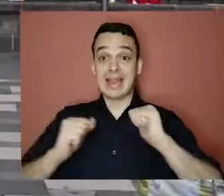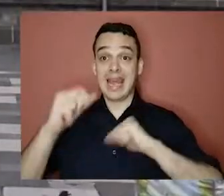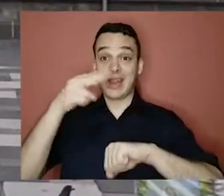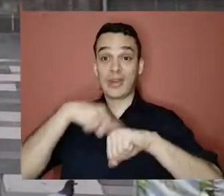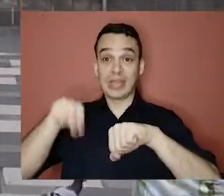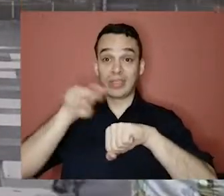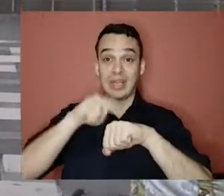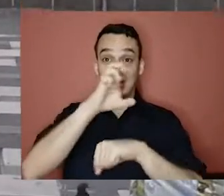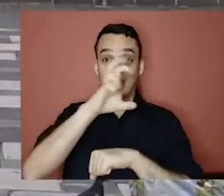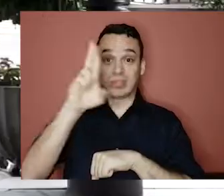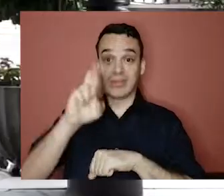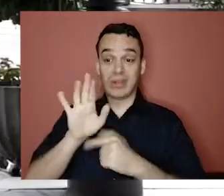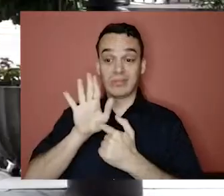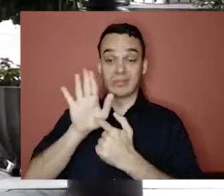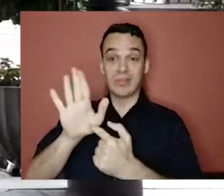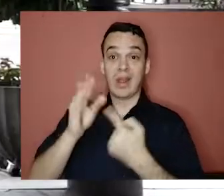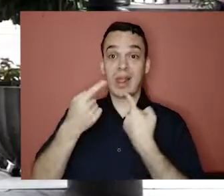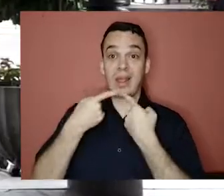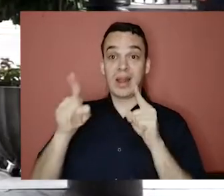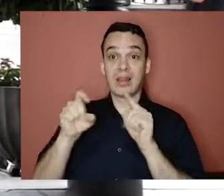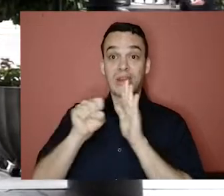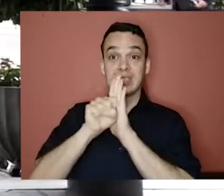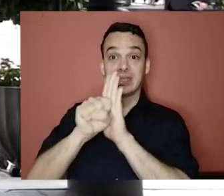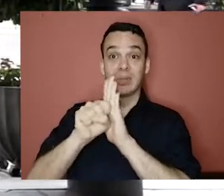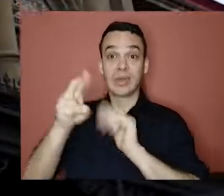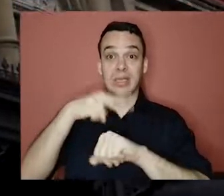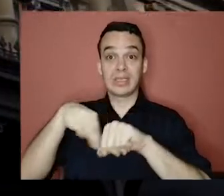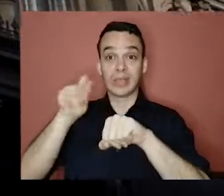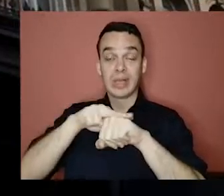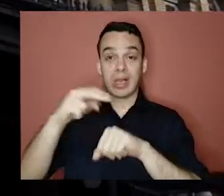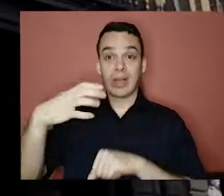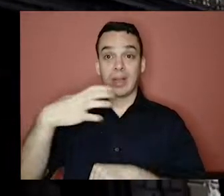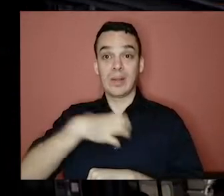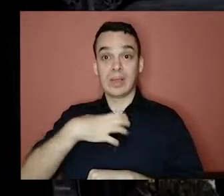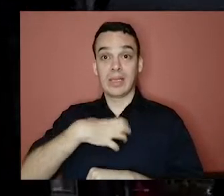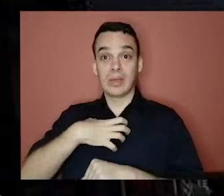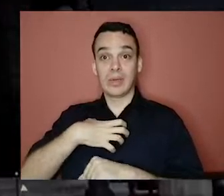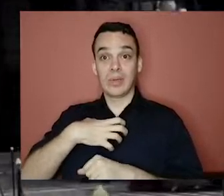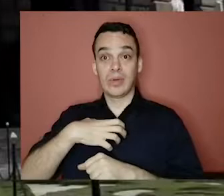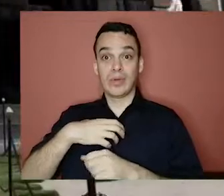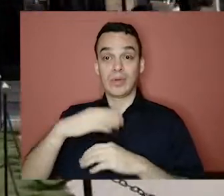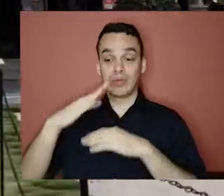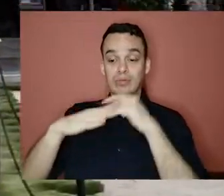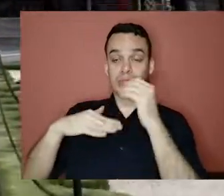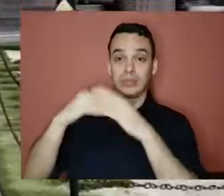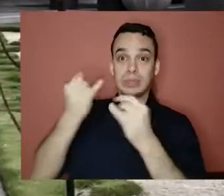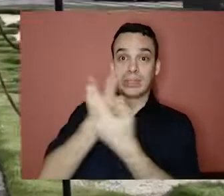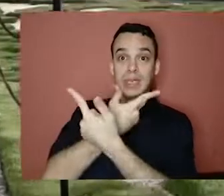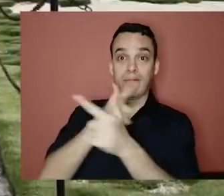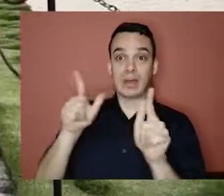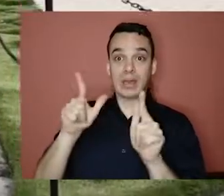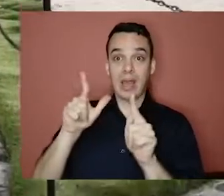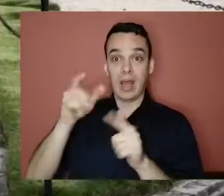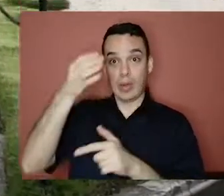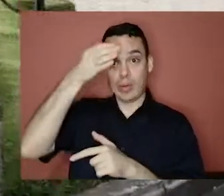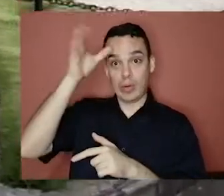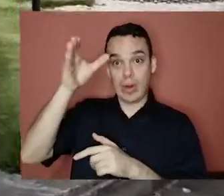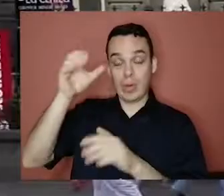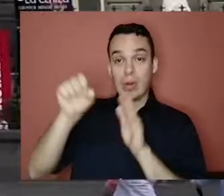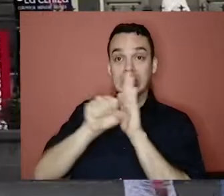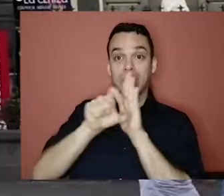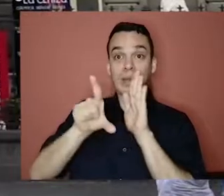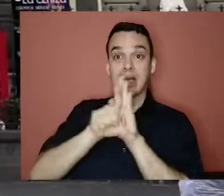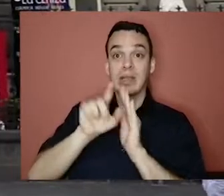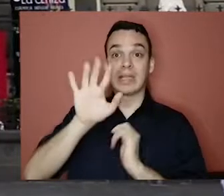El Teatro Nacional de Costa Rica recibió la declaratoria de Símbolo Nacional del Patrimonio Histórico Arquitectónico y Libertad Cultural